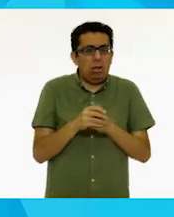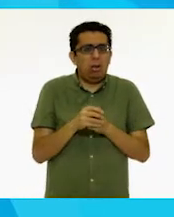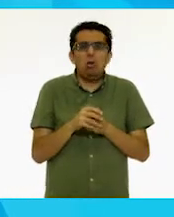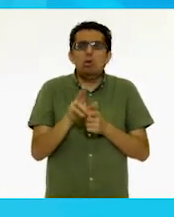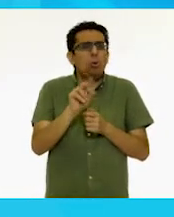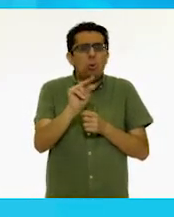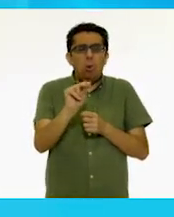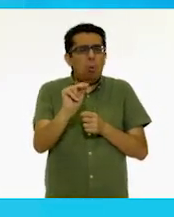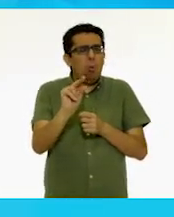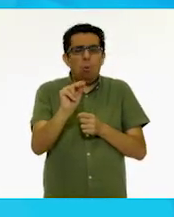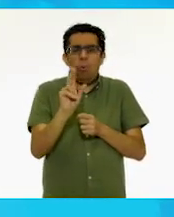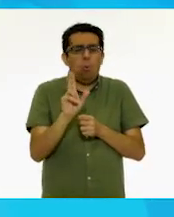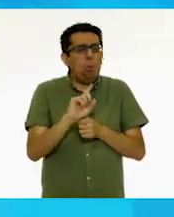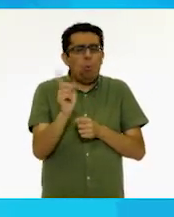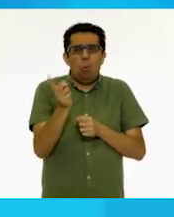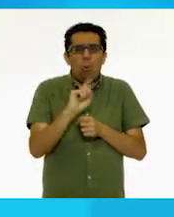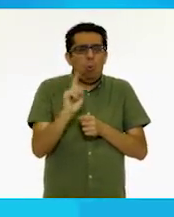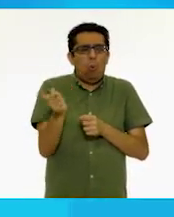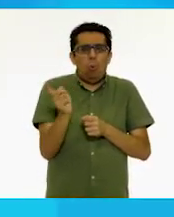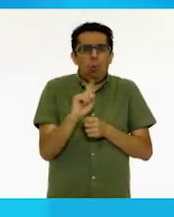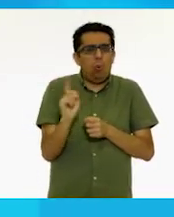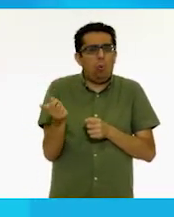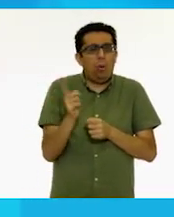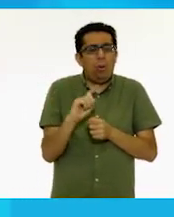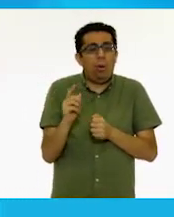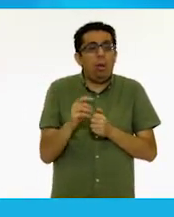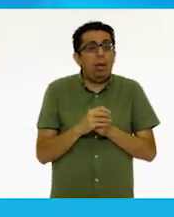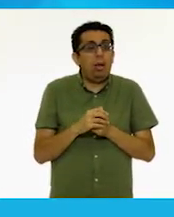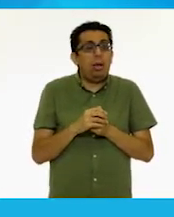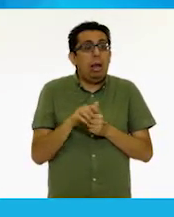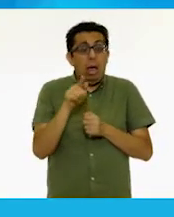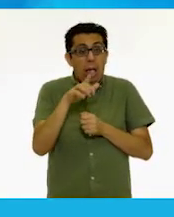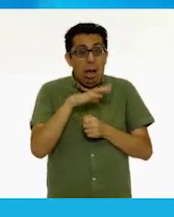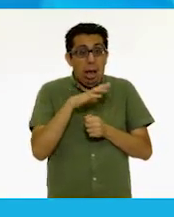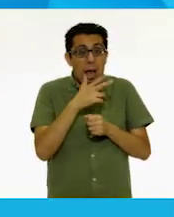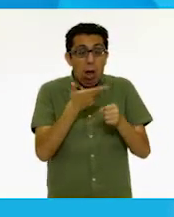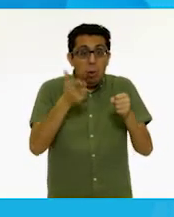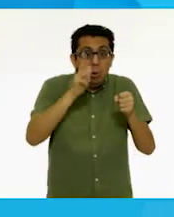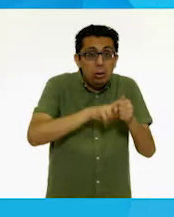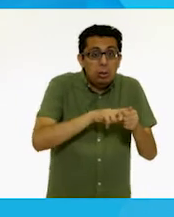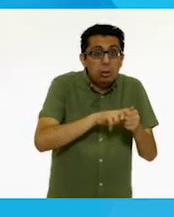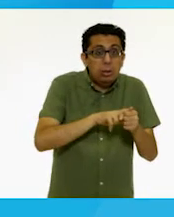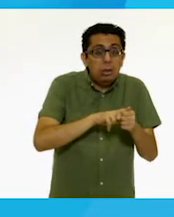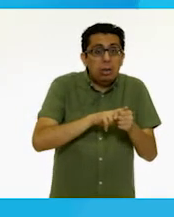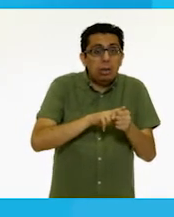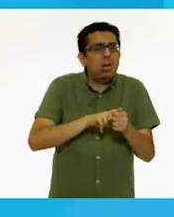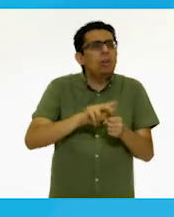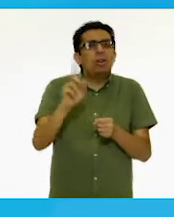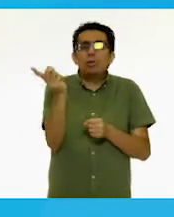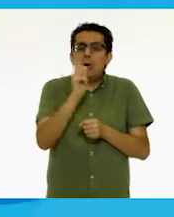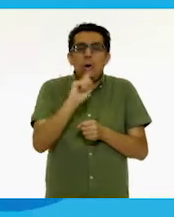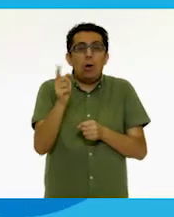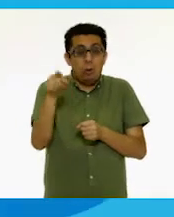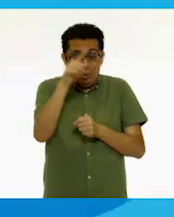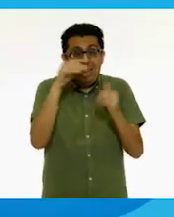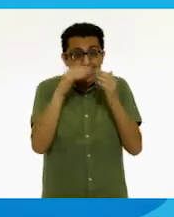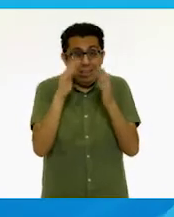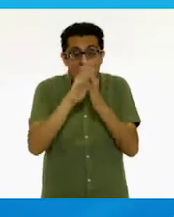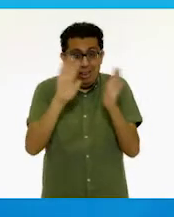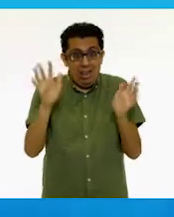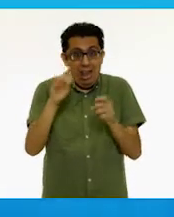No, en... ¿No? ¡Ay! ¿Es el que está en el hospital? No. ¿No? ¿En casita ya lo